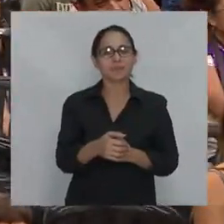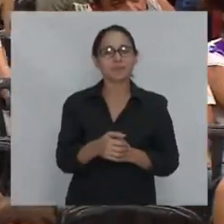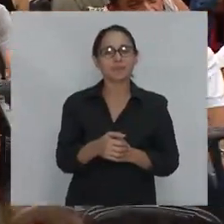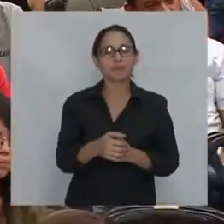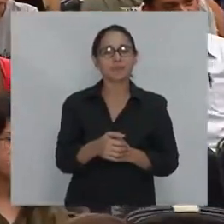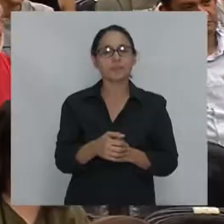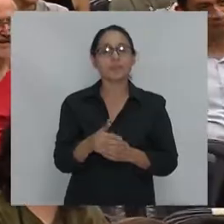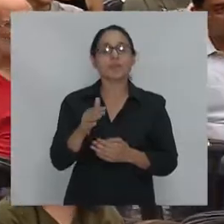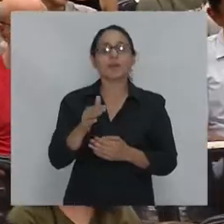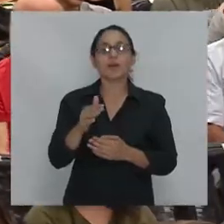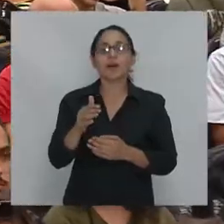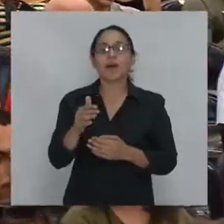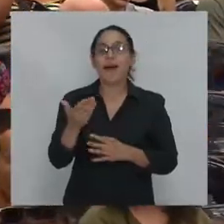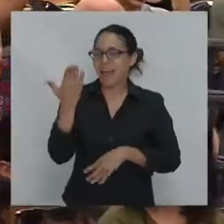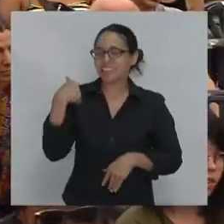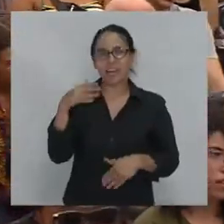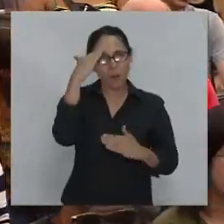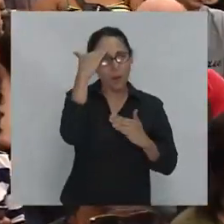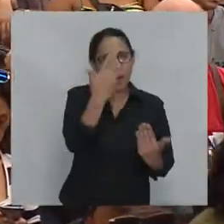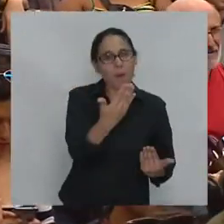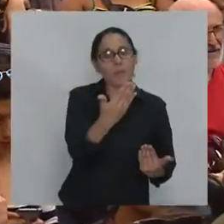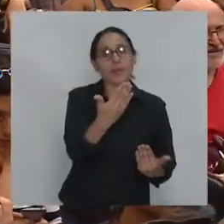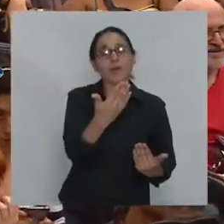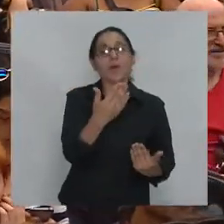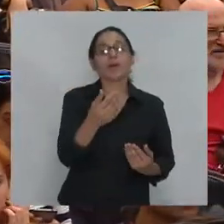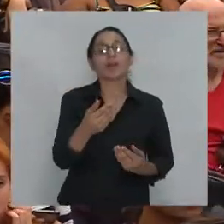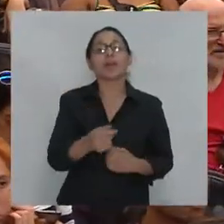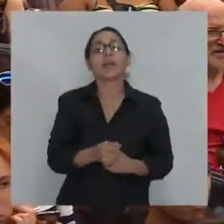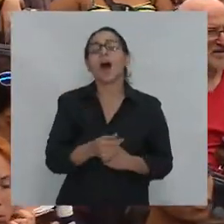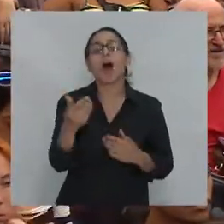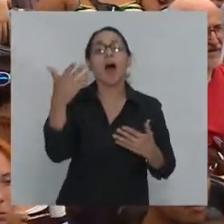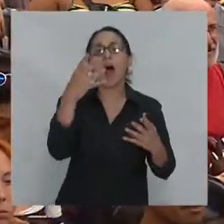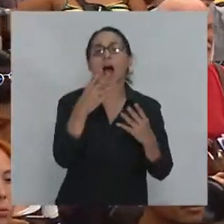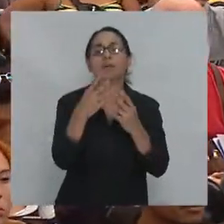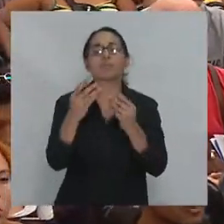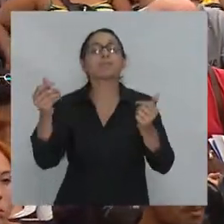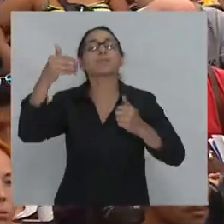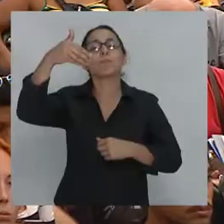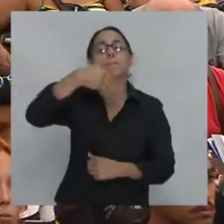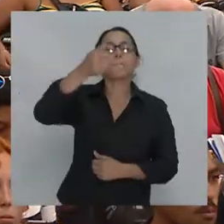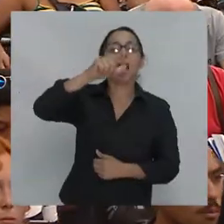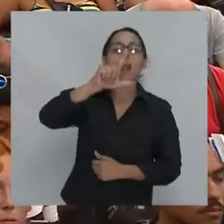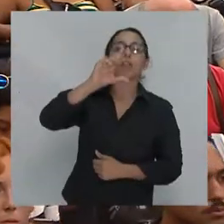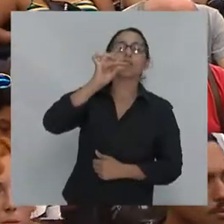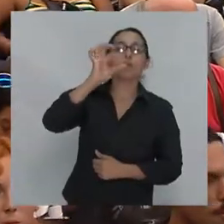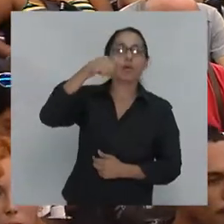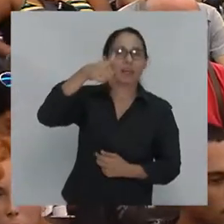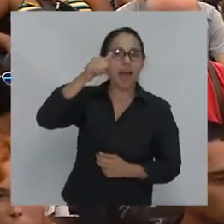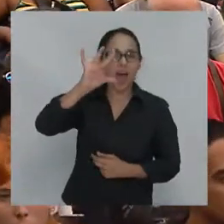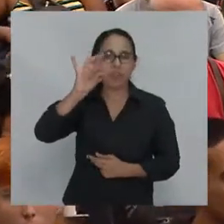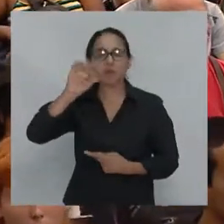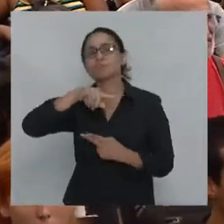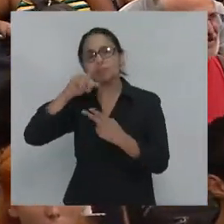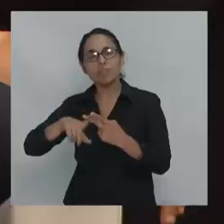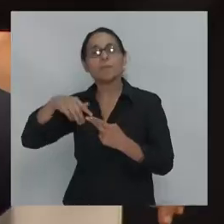el justo homenaje que le hicieron a la desaparición de Maldonado, a lo del indio mapuche, ustedes saben, aún